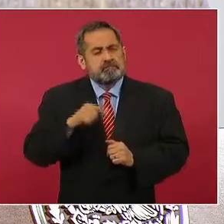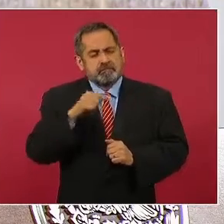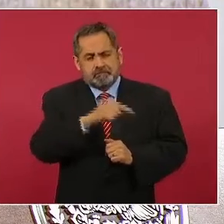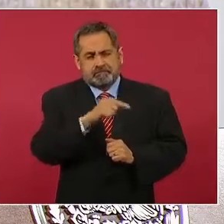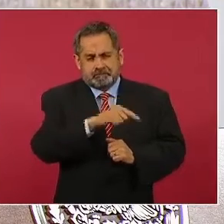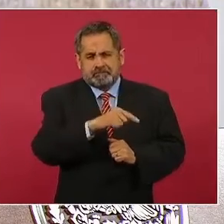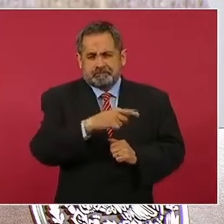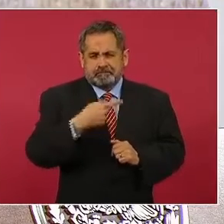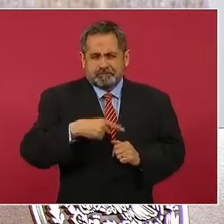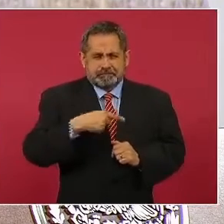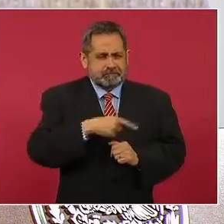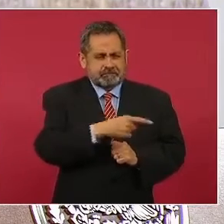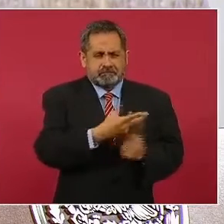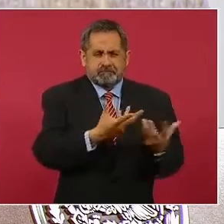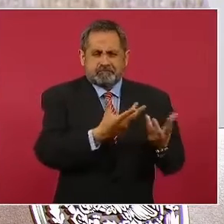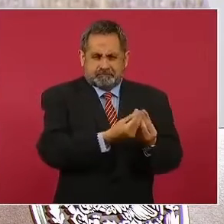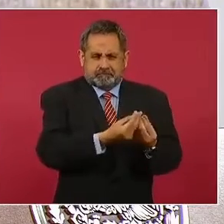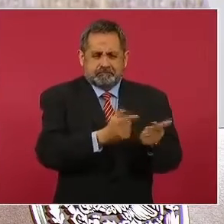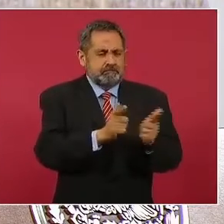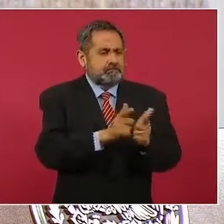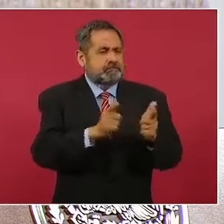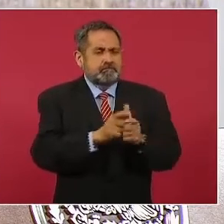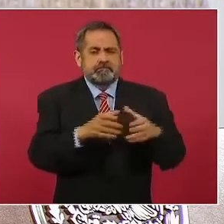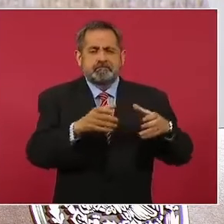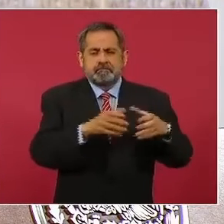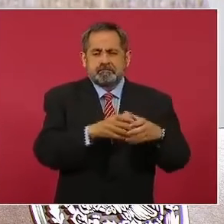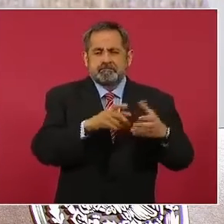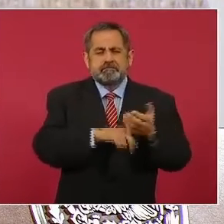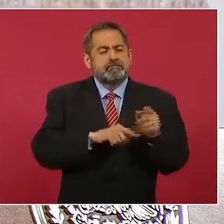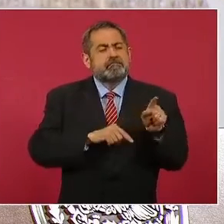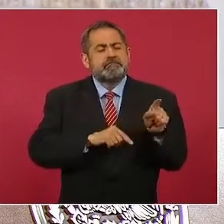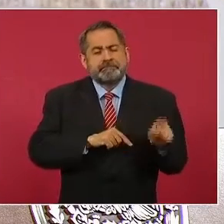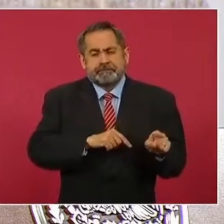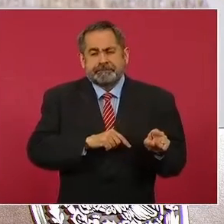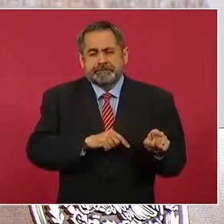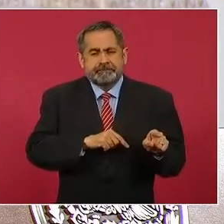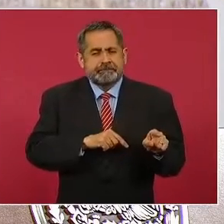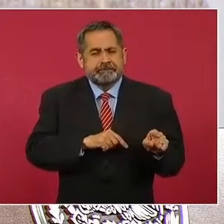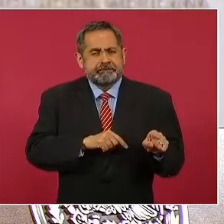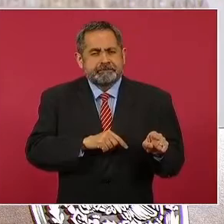parte de un grupo que